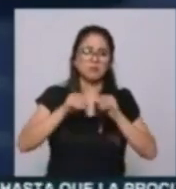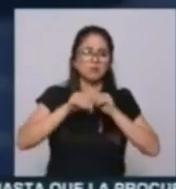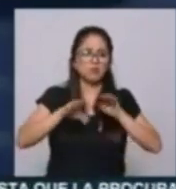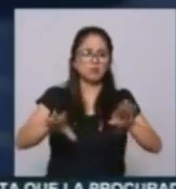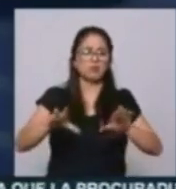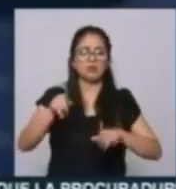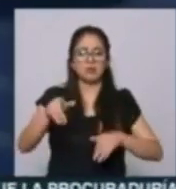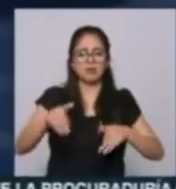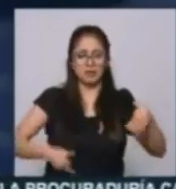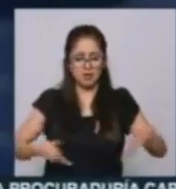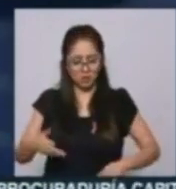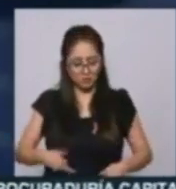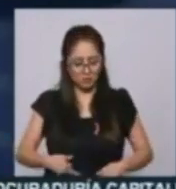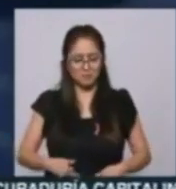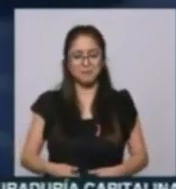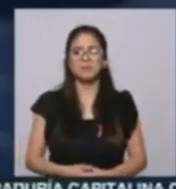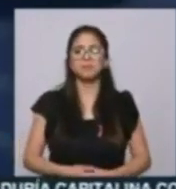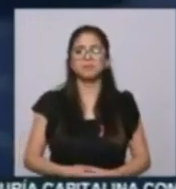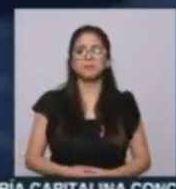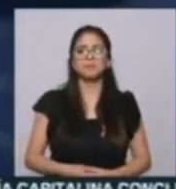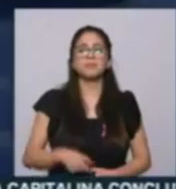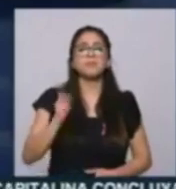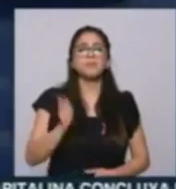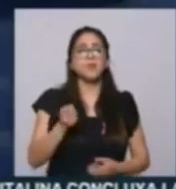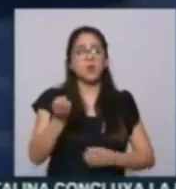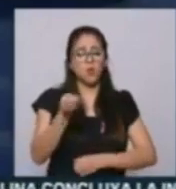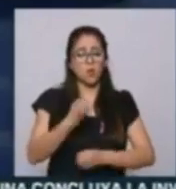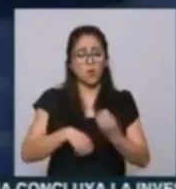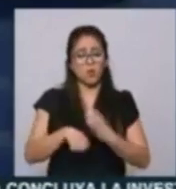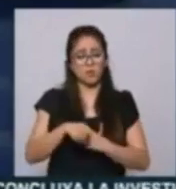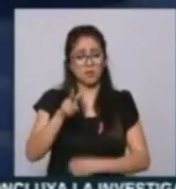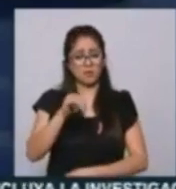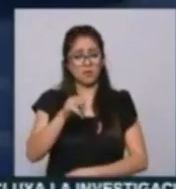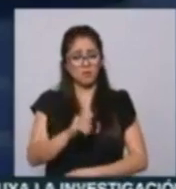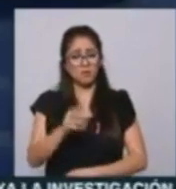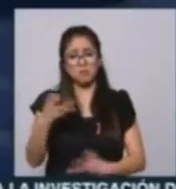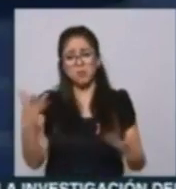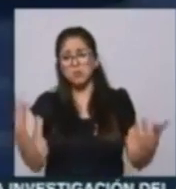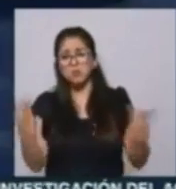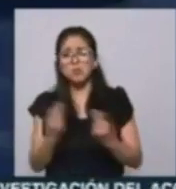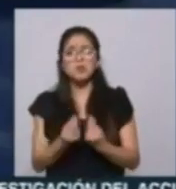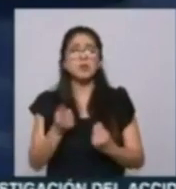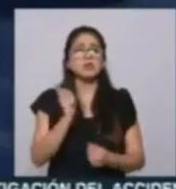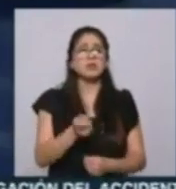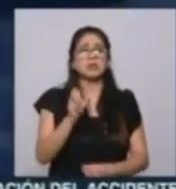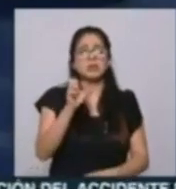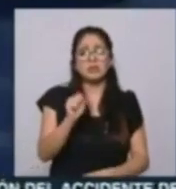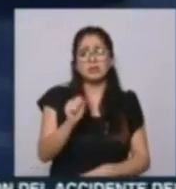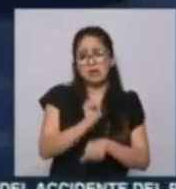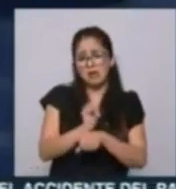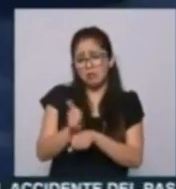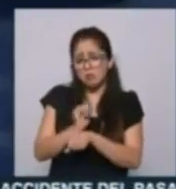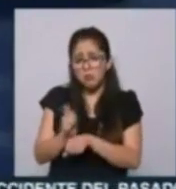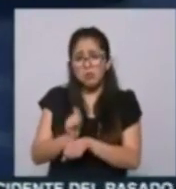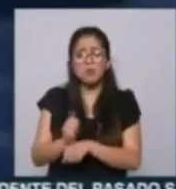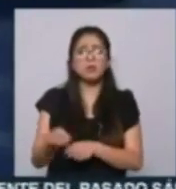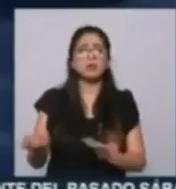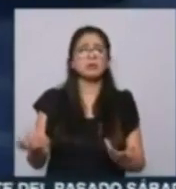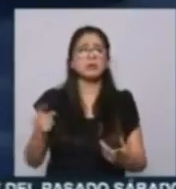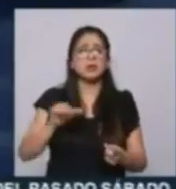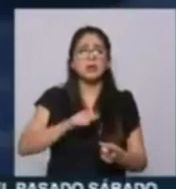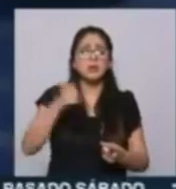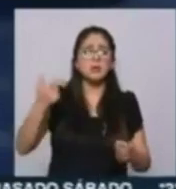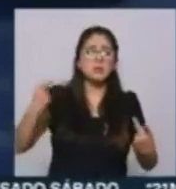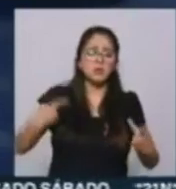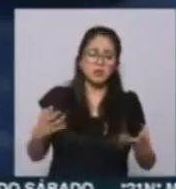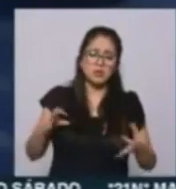una obra en vivo, somos más de 60 actores, entre